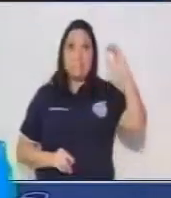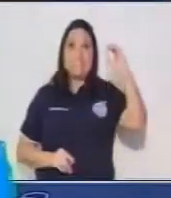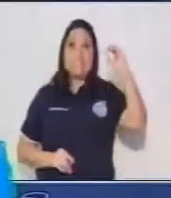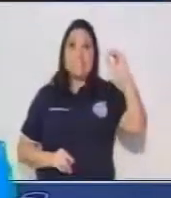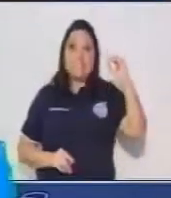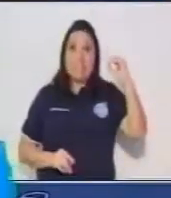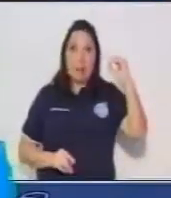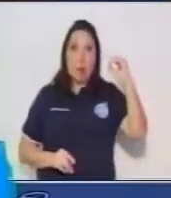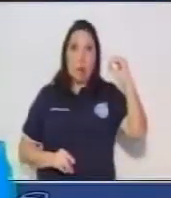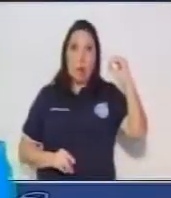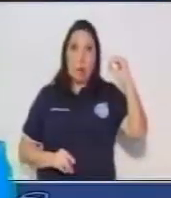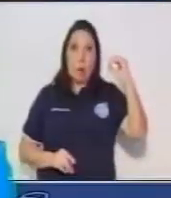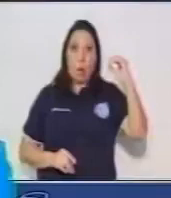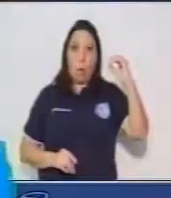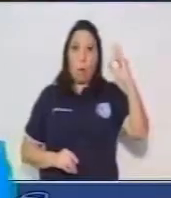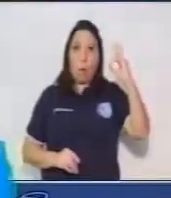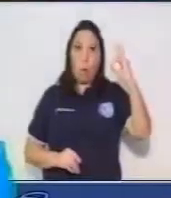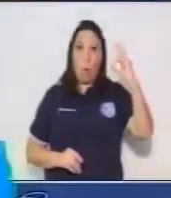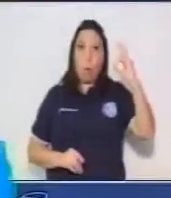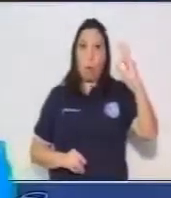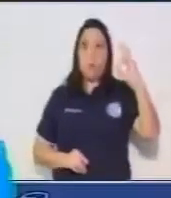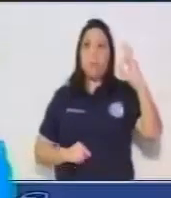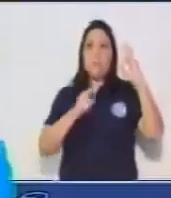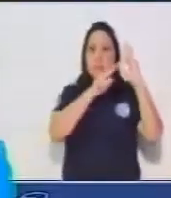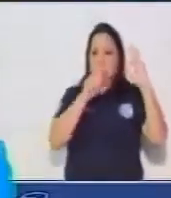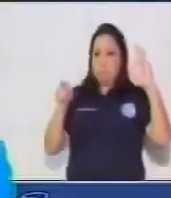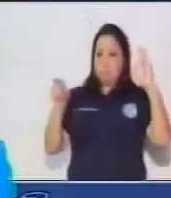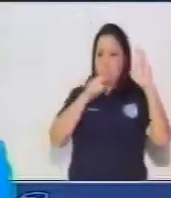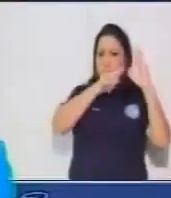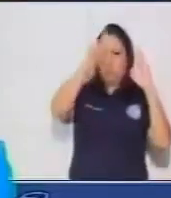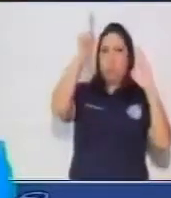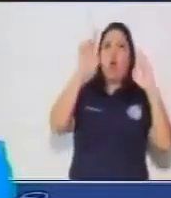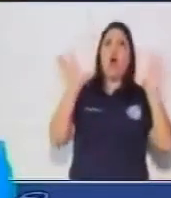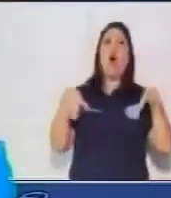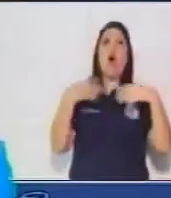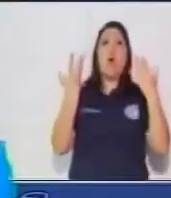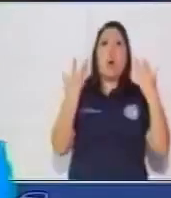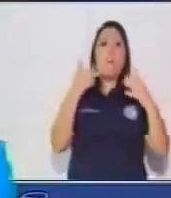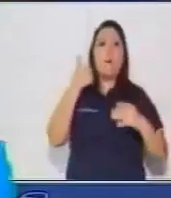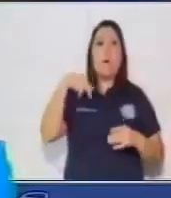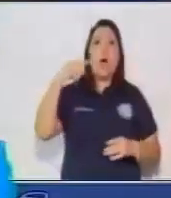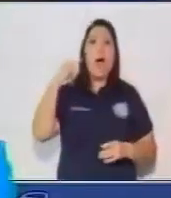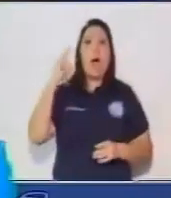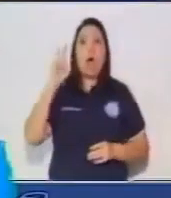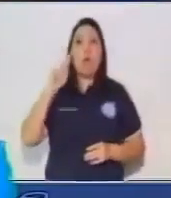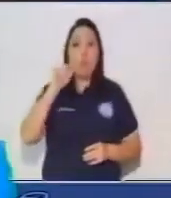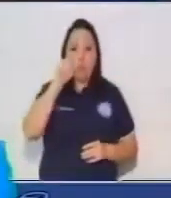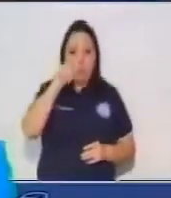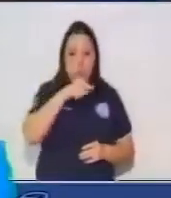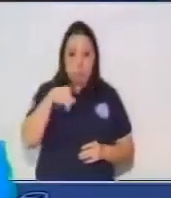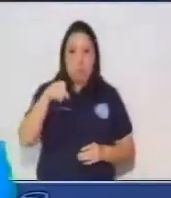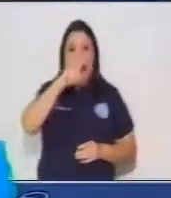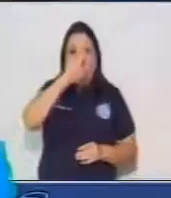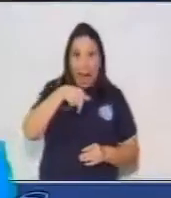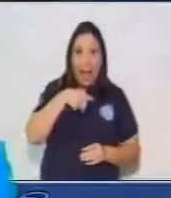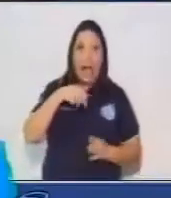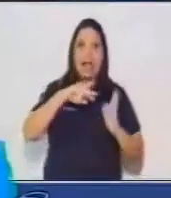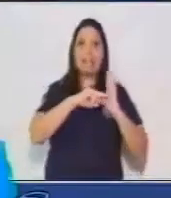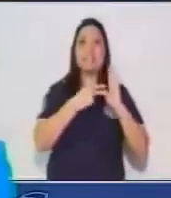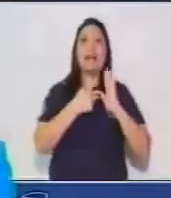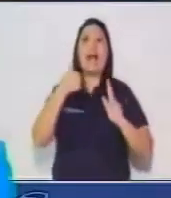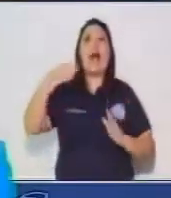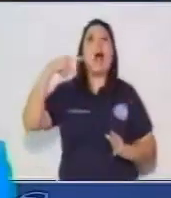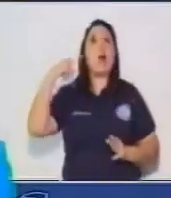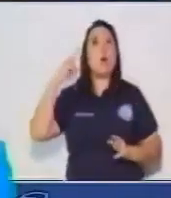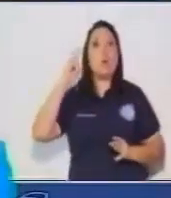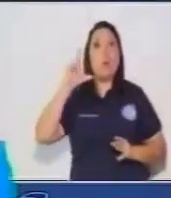mi ángulo O. Entonces, para nombrar este ángulo escribo el símbolo así de ángulo y